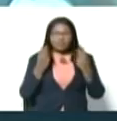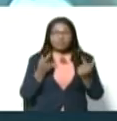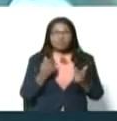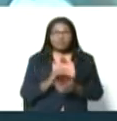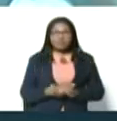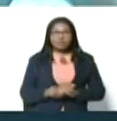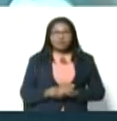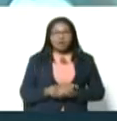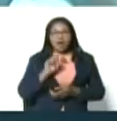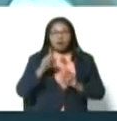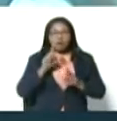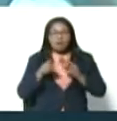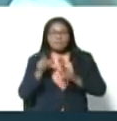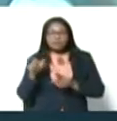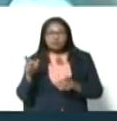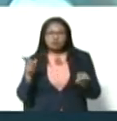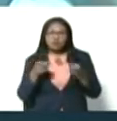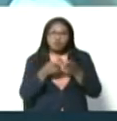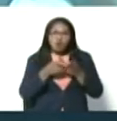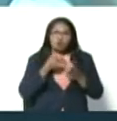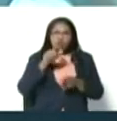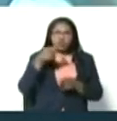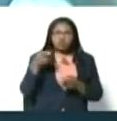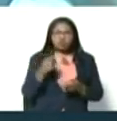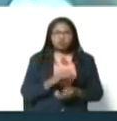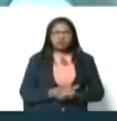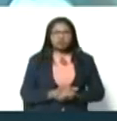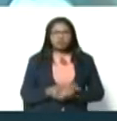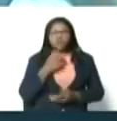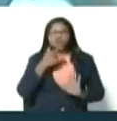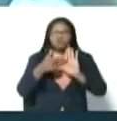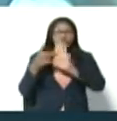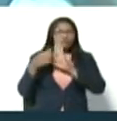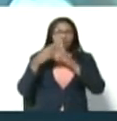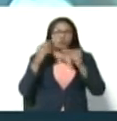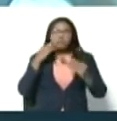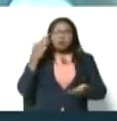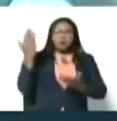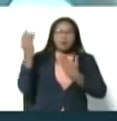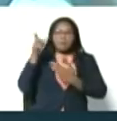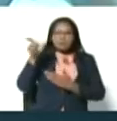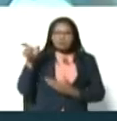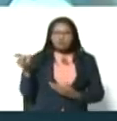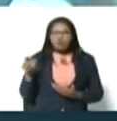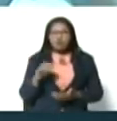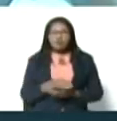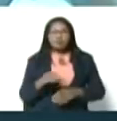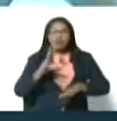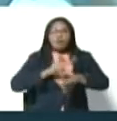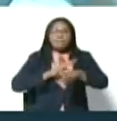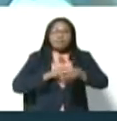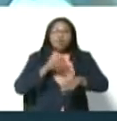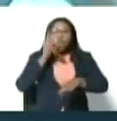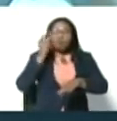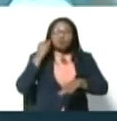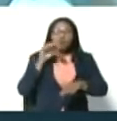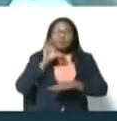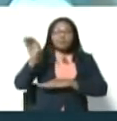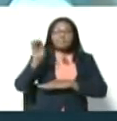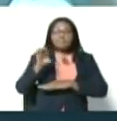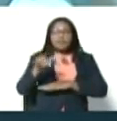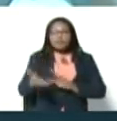aquí hay algunos testimonios. ¿Son cortos los testimonios? Ponlos todos, pues. Vamos a ver los testimonios de las médicas y los médicos del